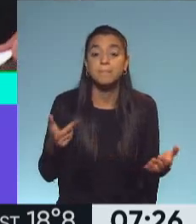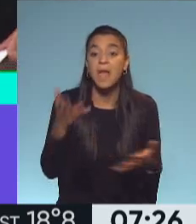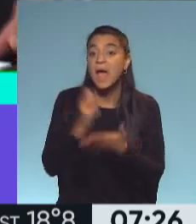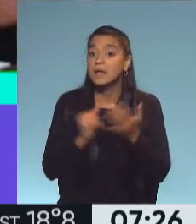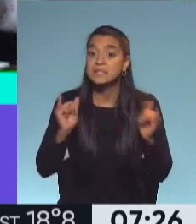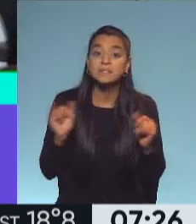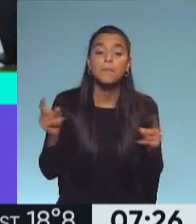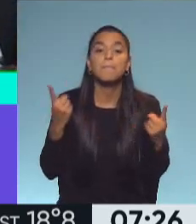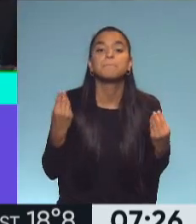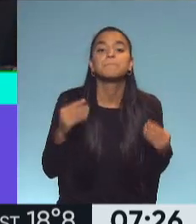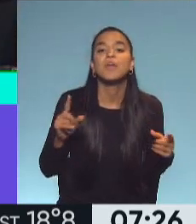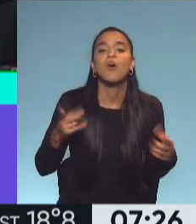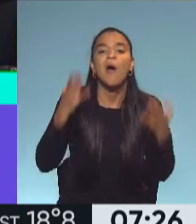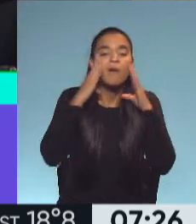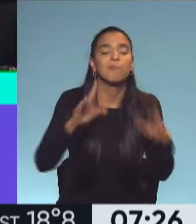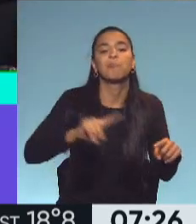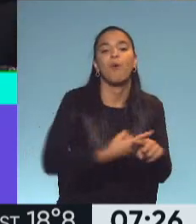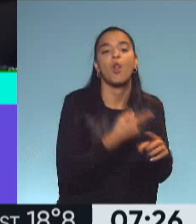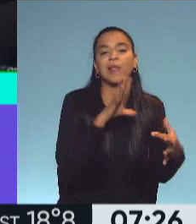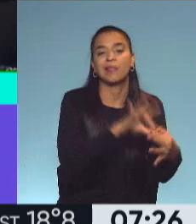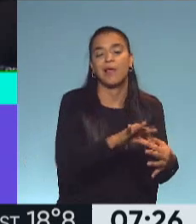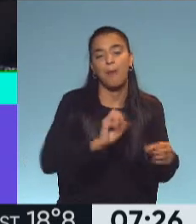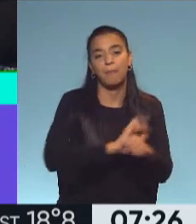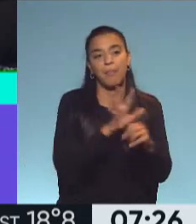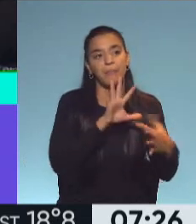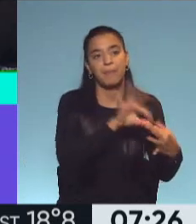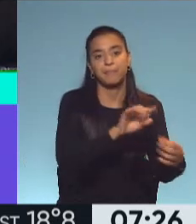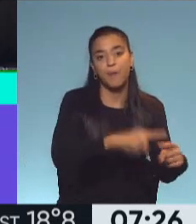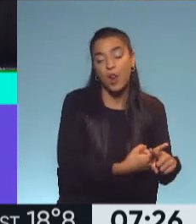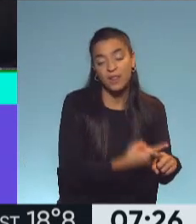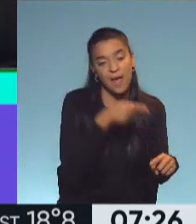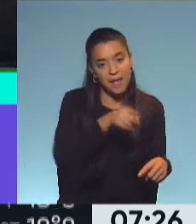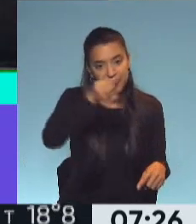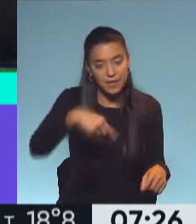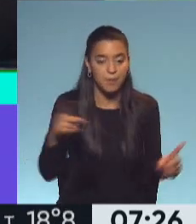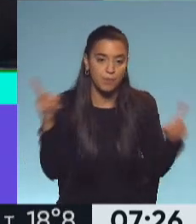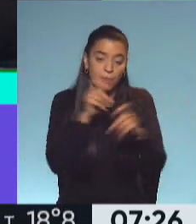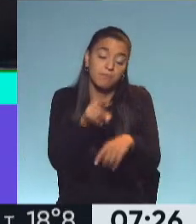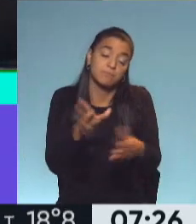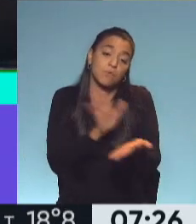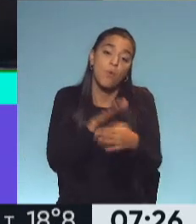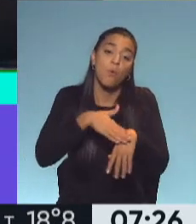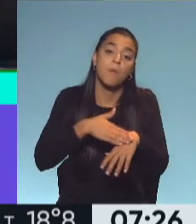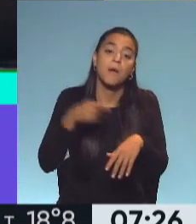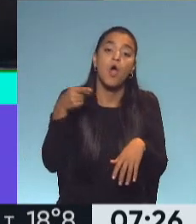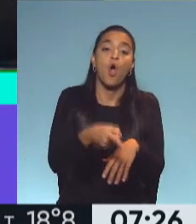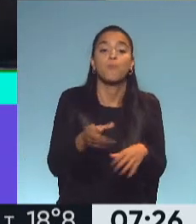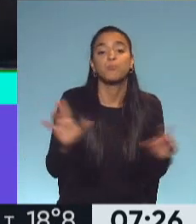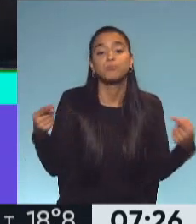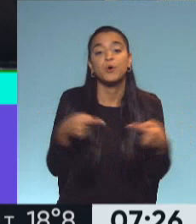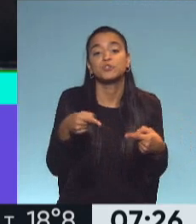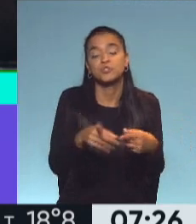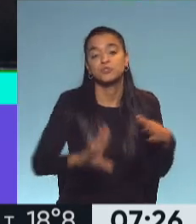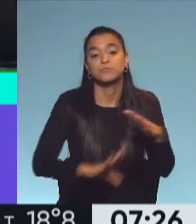aceptables. El problema es la politización de la epidemia por parte de la oposición, especialmente de las autoridades.